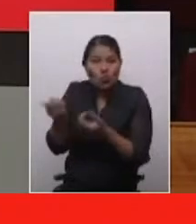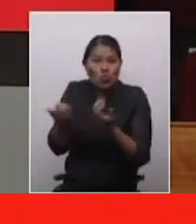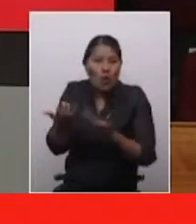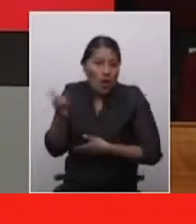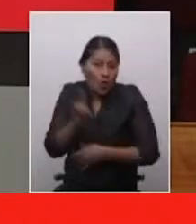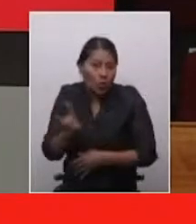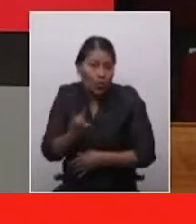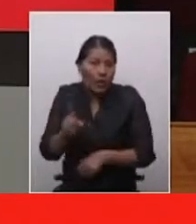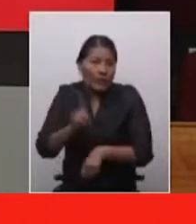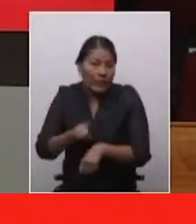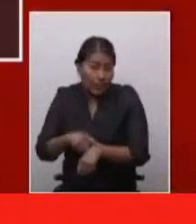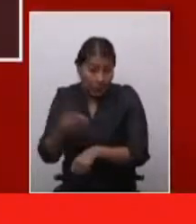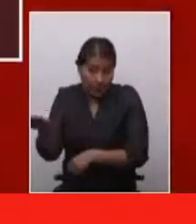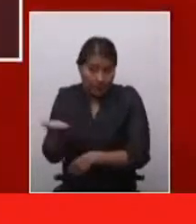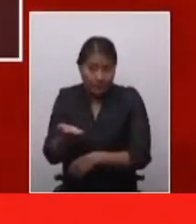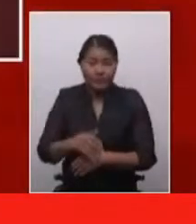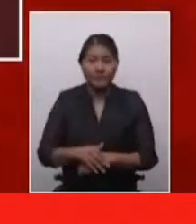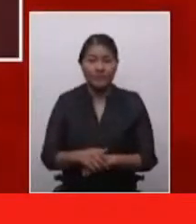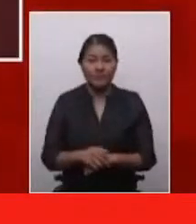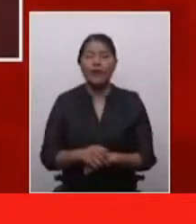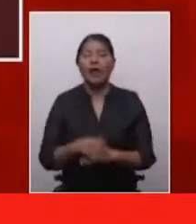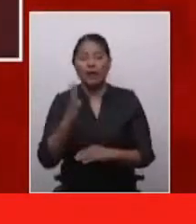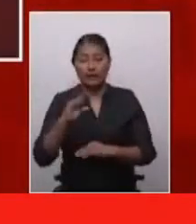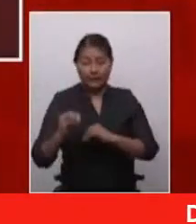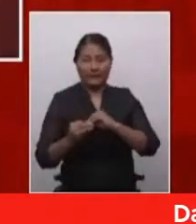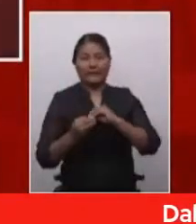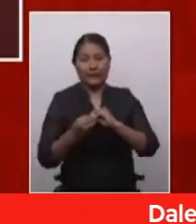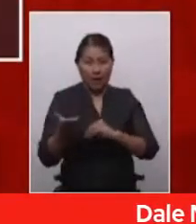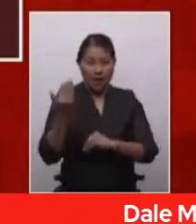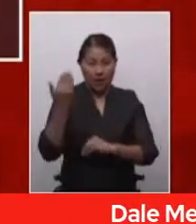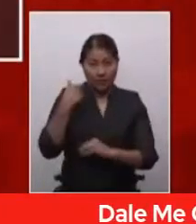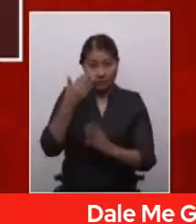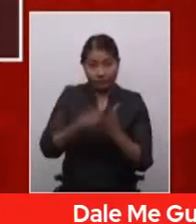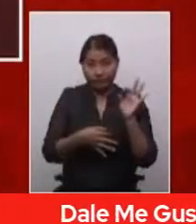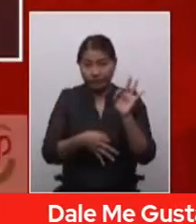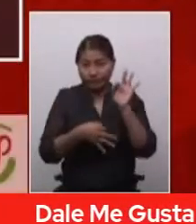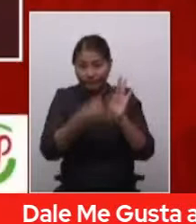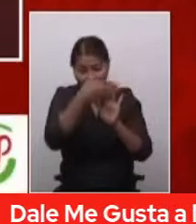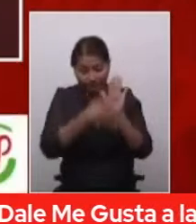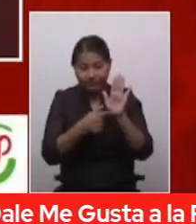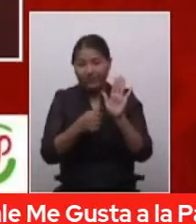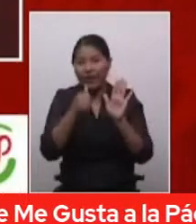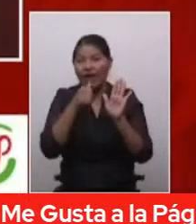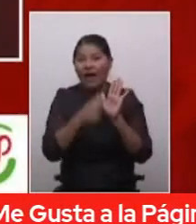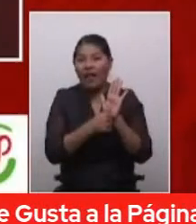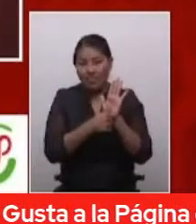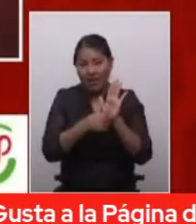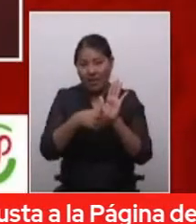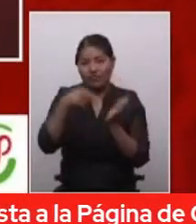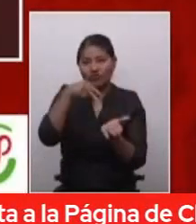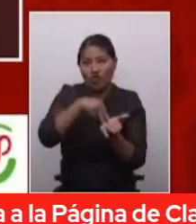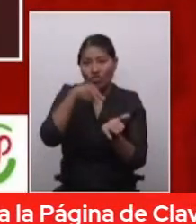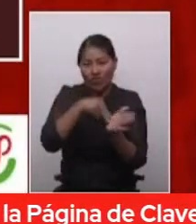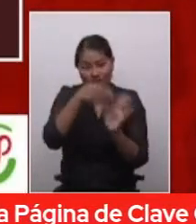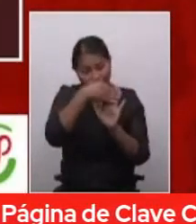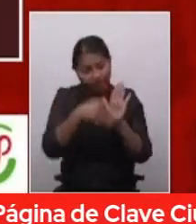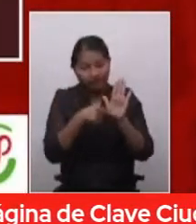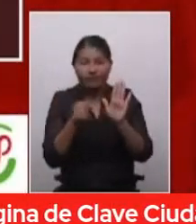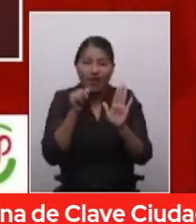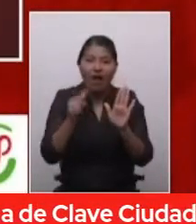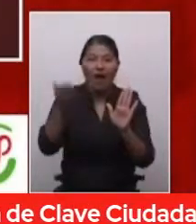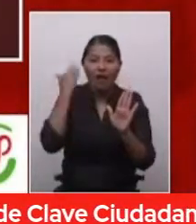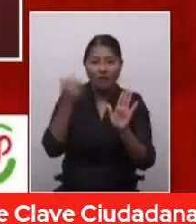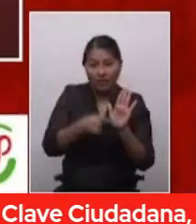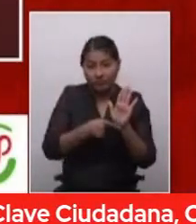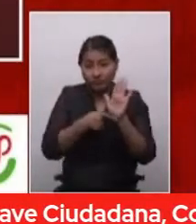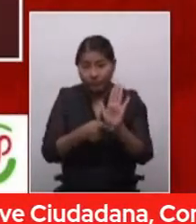parcialmente como desee. Sí, como decía, yo tengo acá las cartas notariales que acabo de enviar ayer a los medios de comunicación